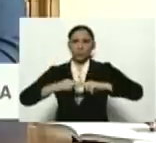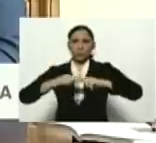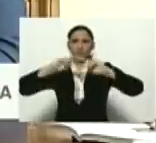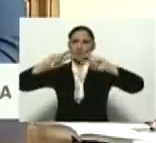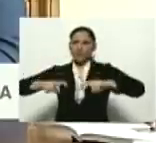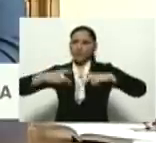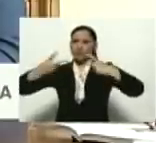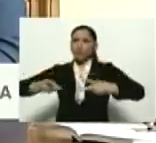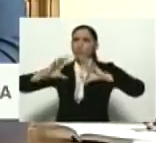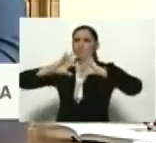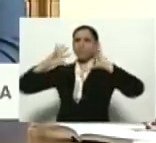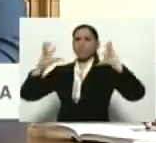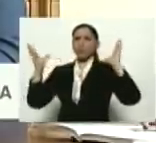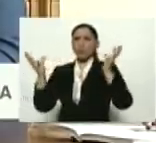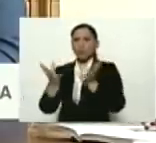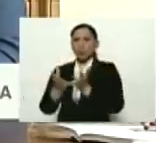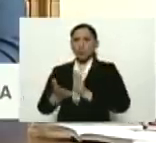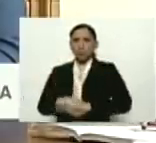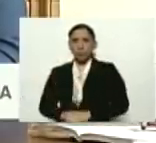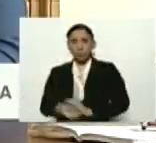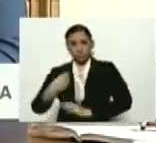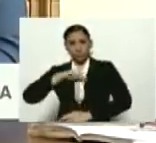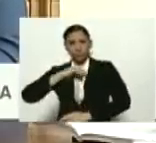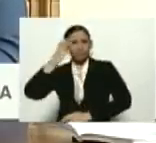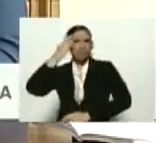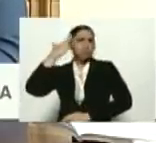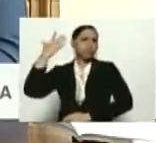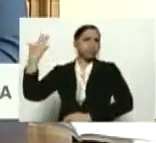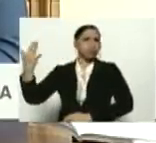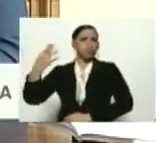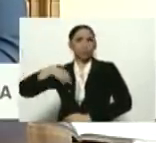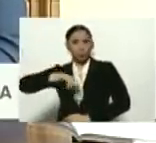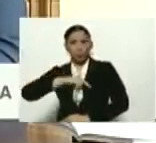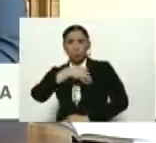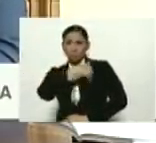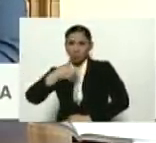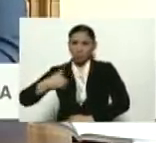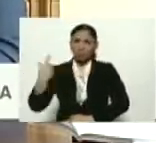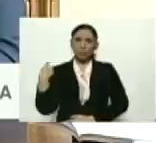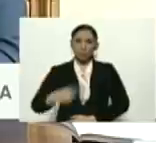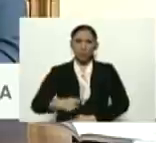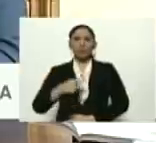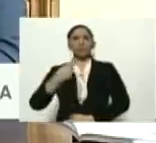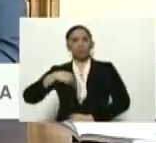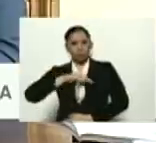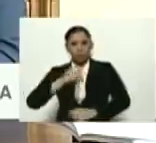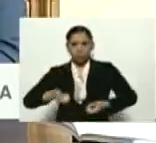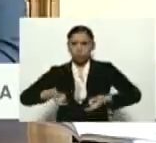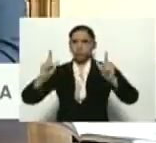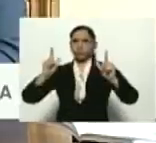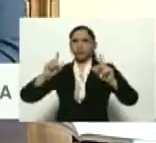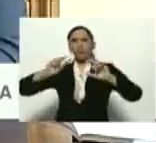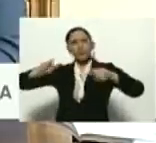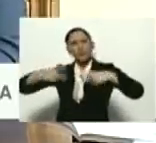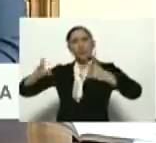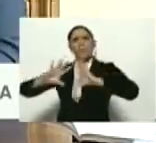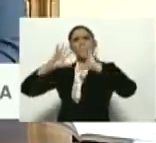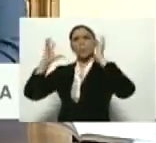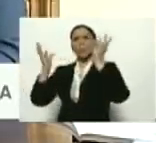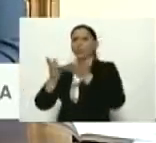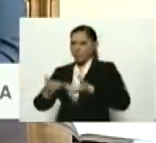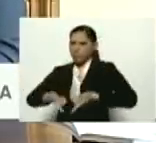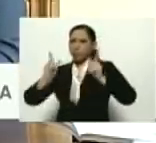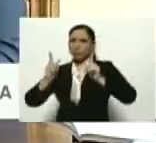nuevo mundo que soñamos, que aspiramos y que haremos posible. Un nuevo mundo es